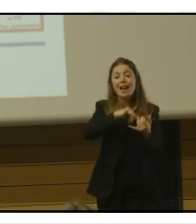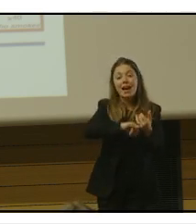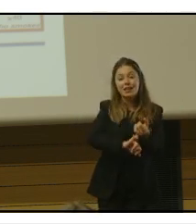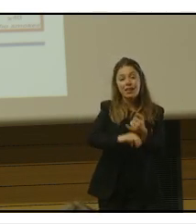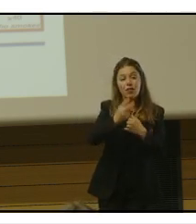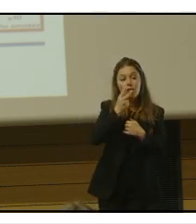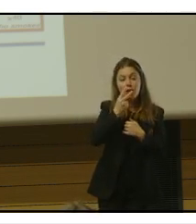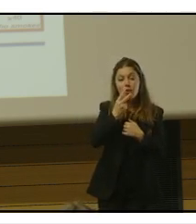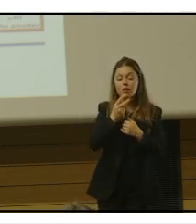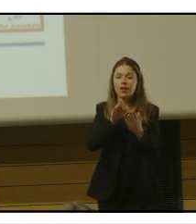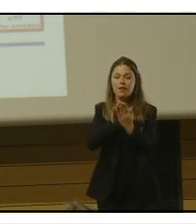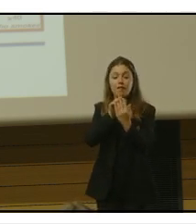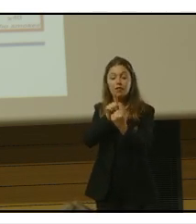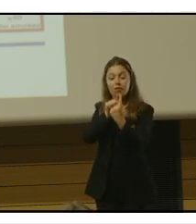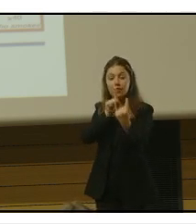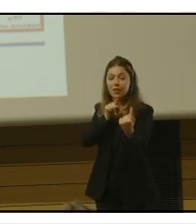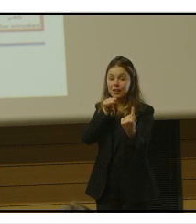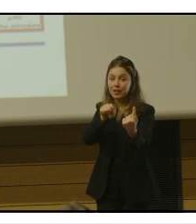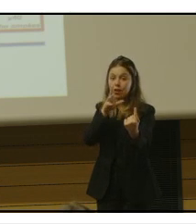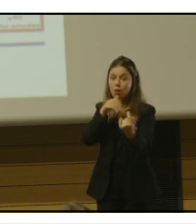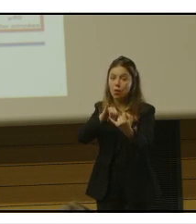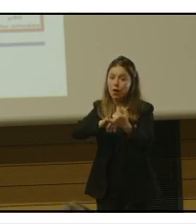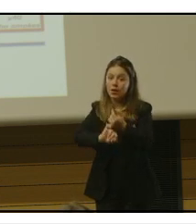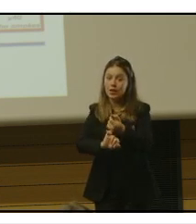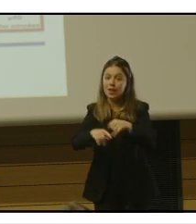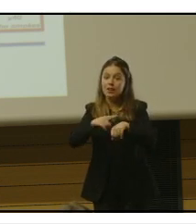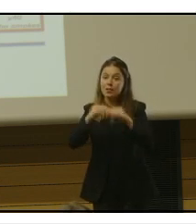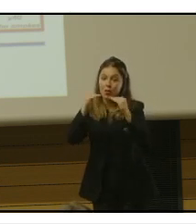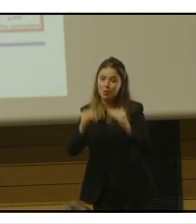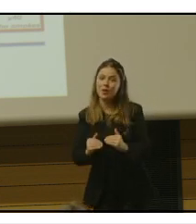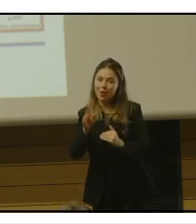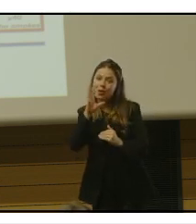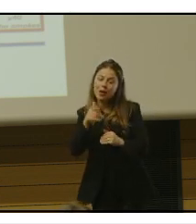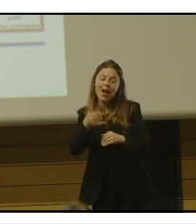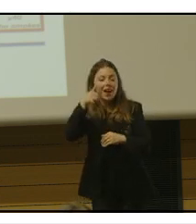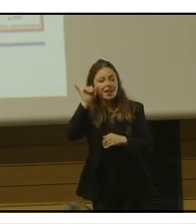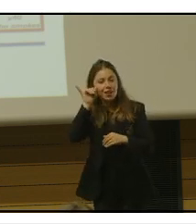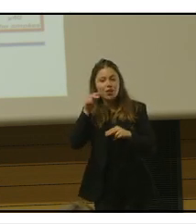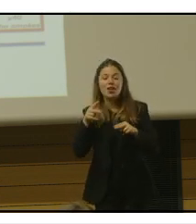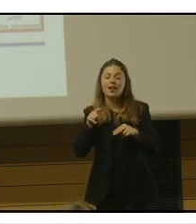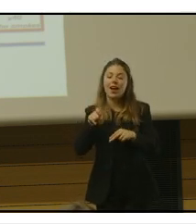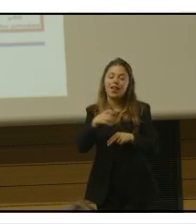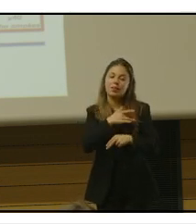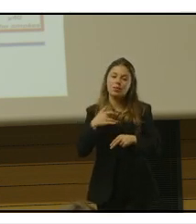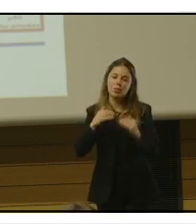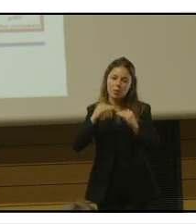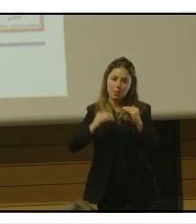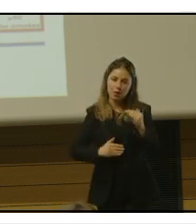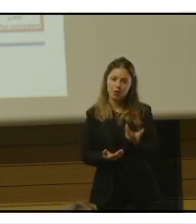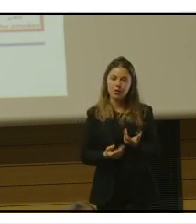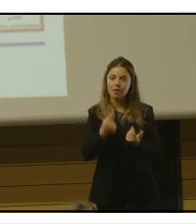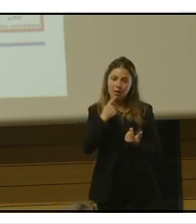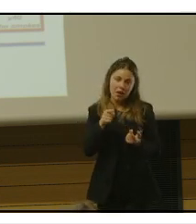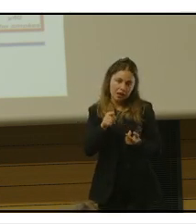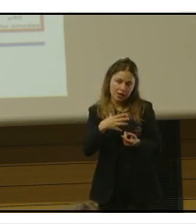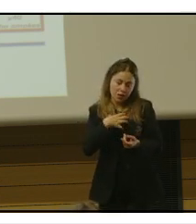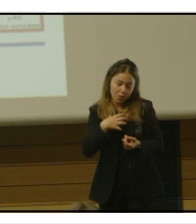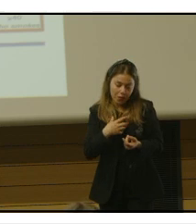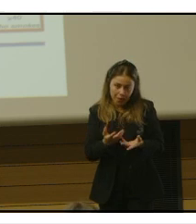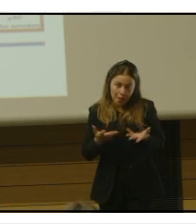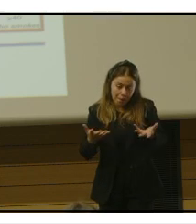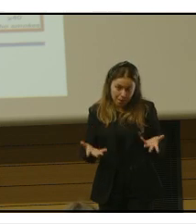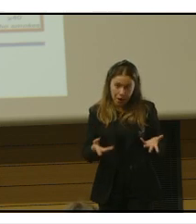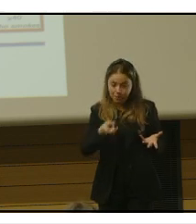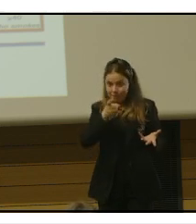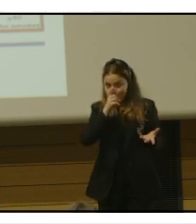fumador, no dejes que fume enfrente de ti, o estate casada menos tiempo para que disminuya tu riesgo de cáncer de pulmón. Esto no se podría decir así, pero tened